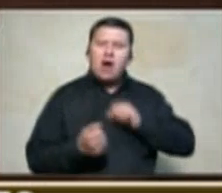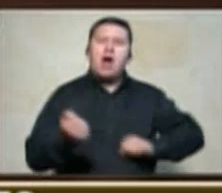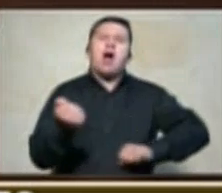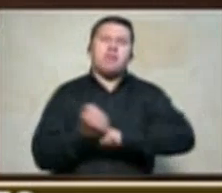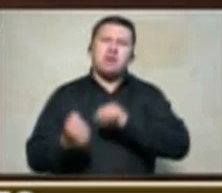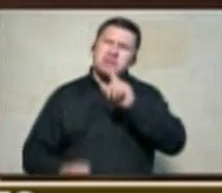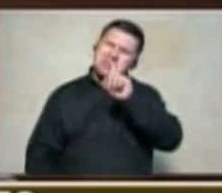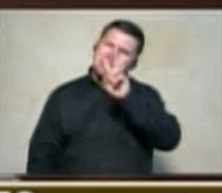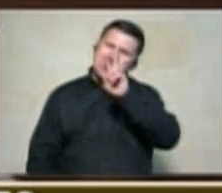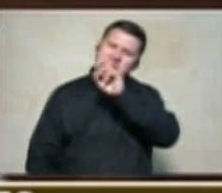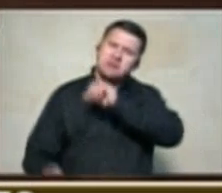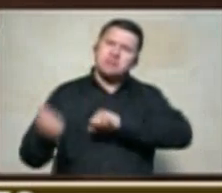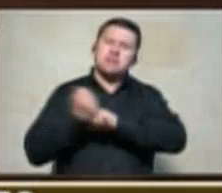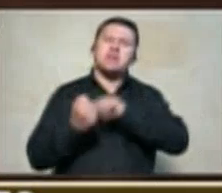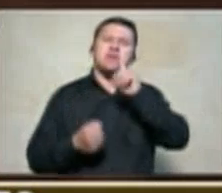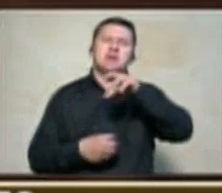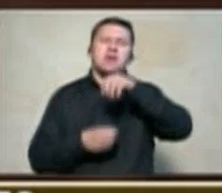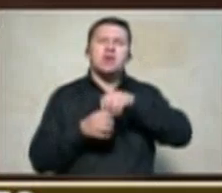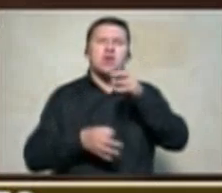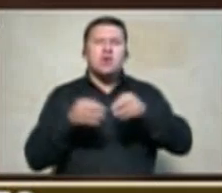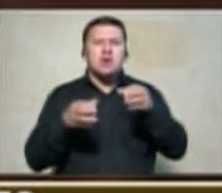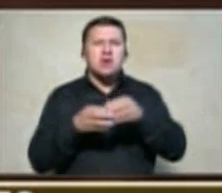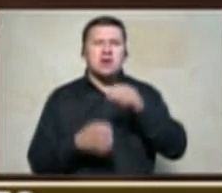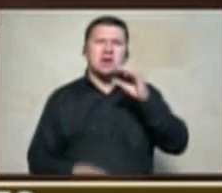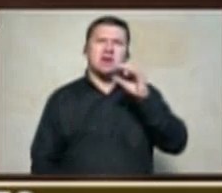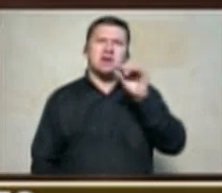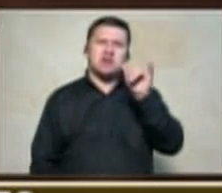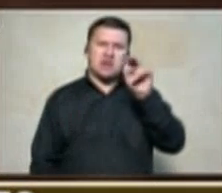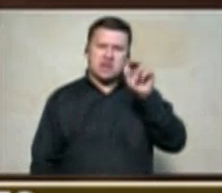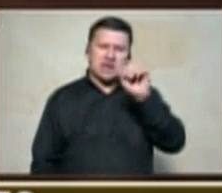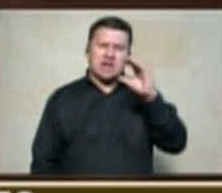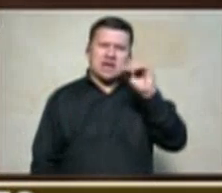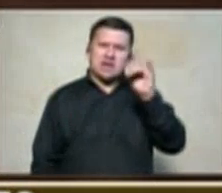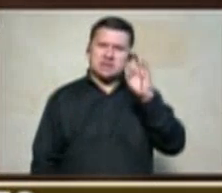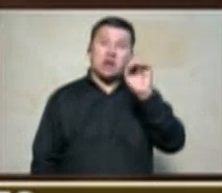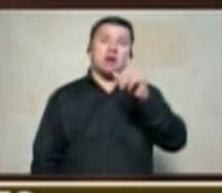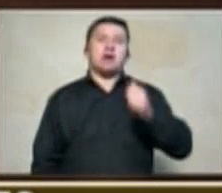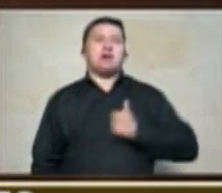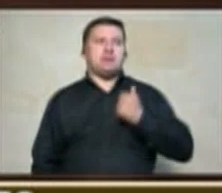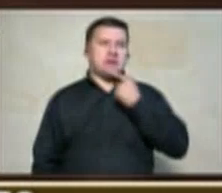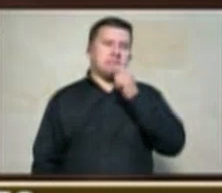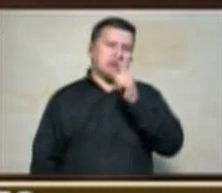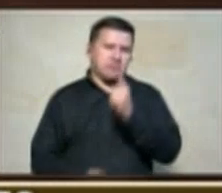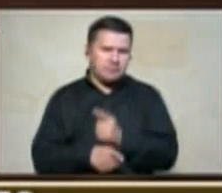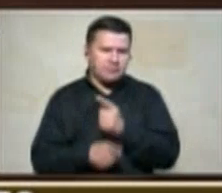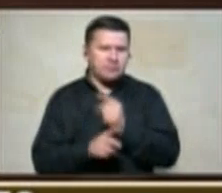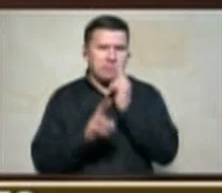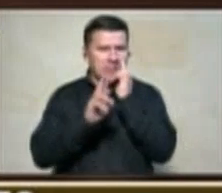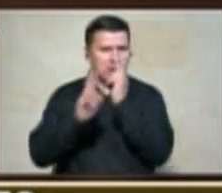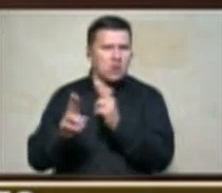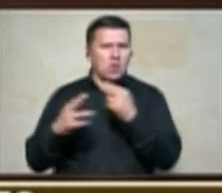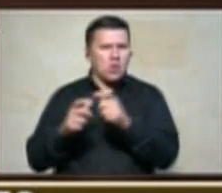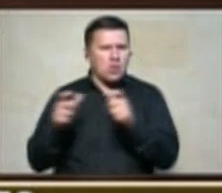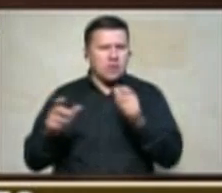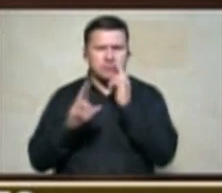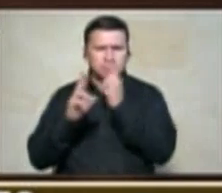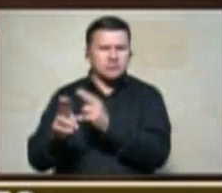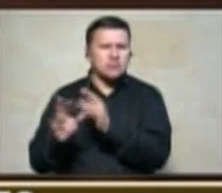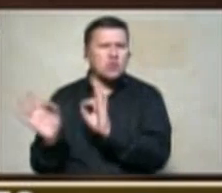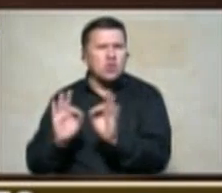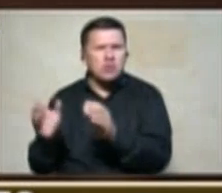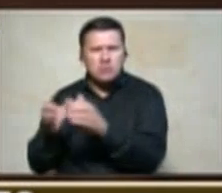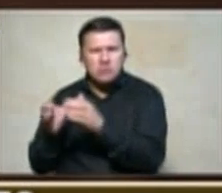mismo para el convenio con la Corporación Jurídica Gira Castro. Y en eso yo tengo que aprovechar este espacio para hacer un reconocimiento enorme a